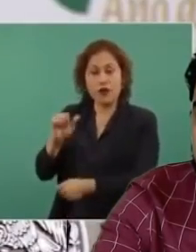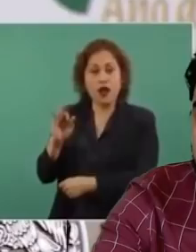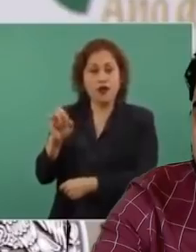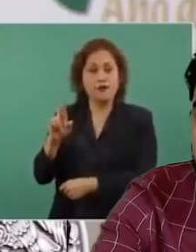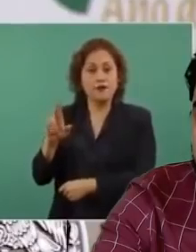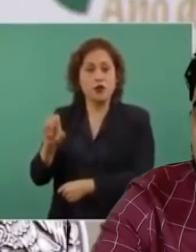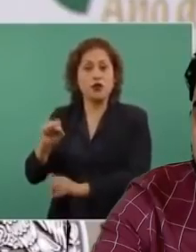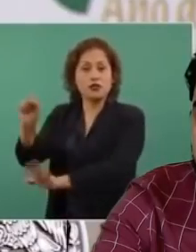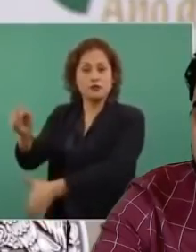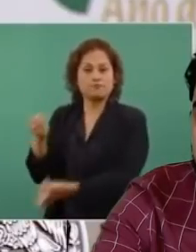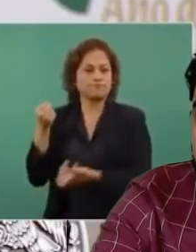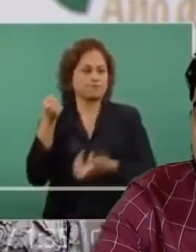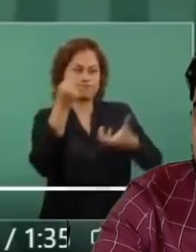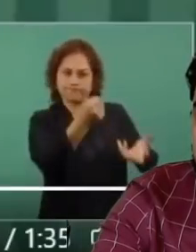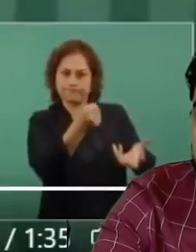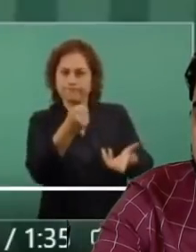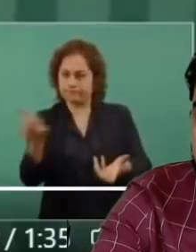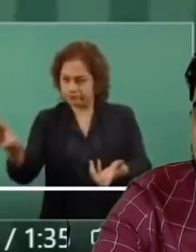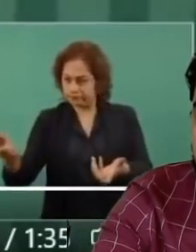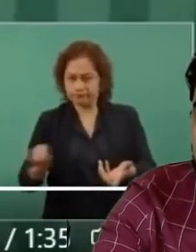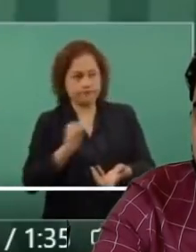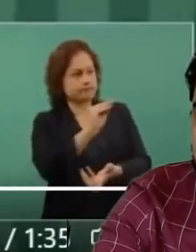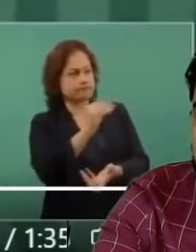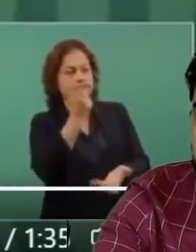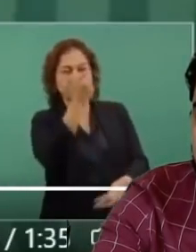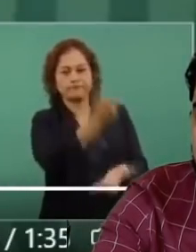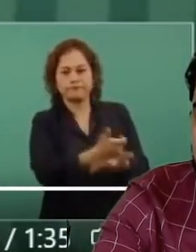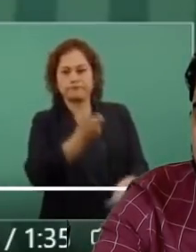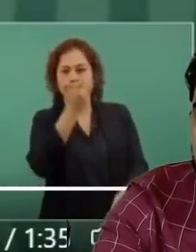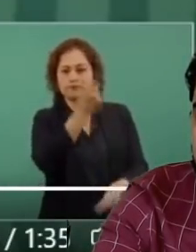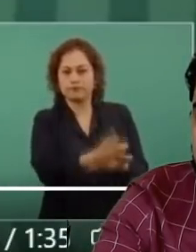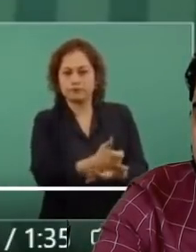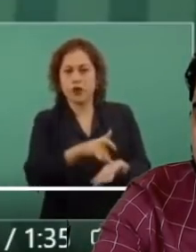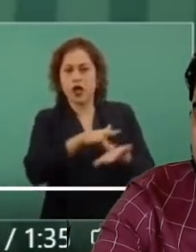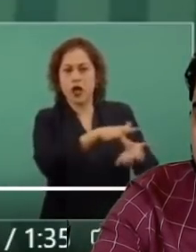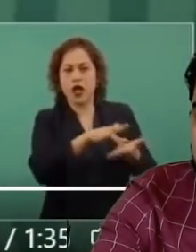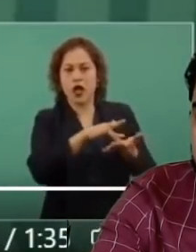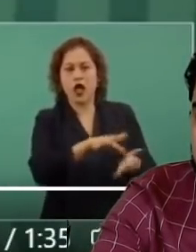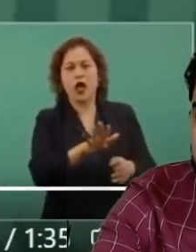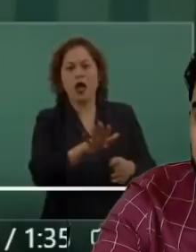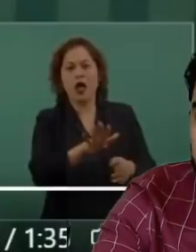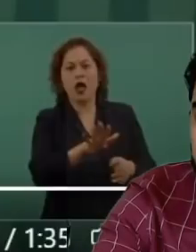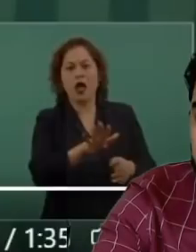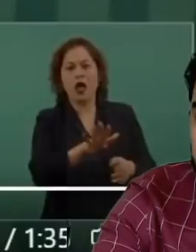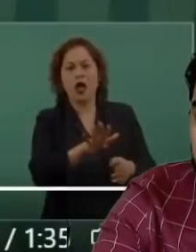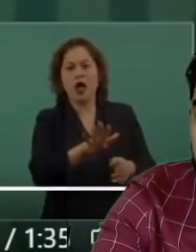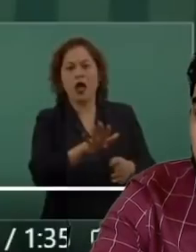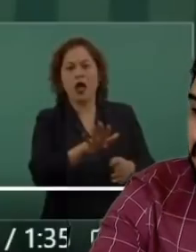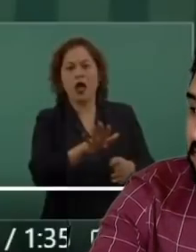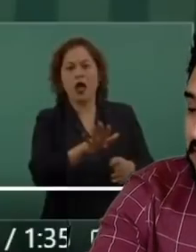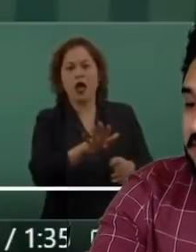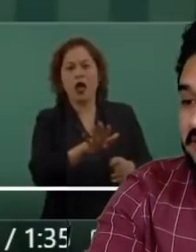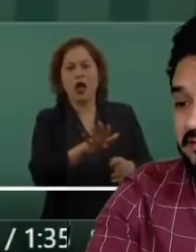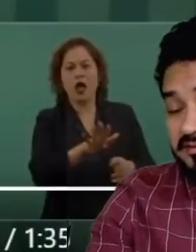a las Afores a financiar a estas empresas que llegan pues a suplantar la CFE. ¿Qué